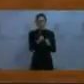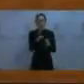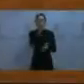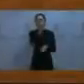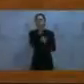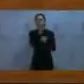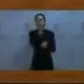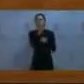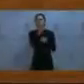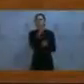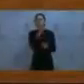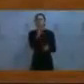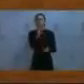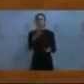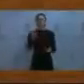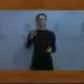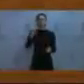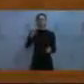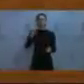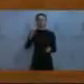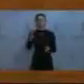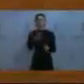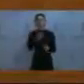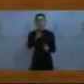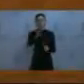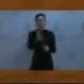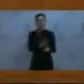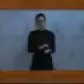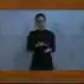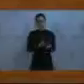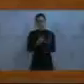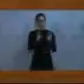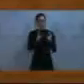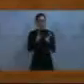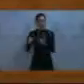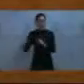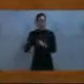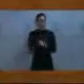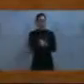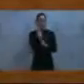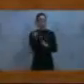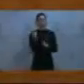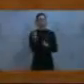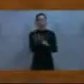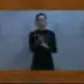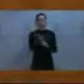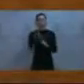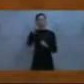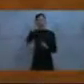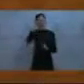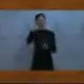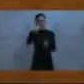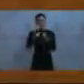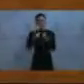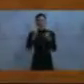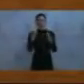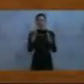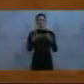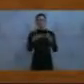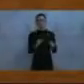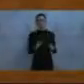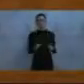aportados por el propio SESPA, en un 15% de todos los casos detectados de ictus. El factor determinante